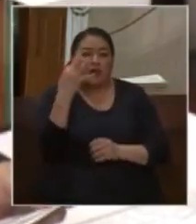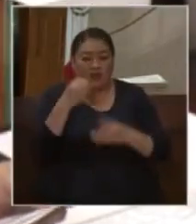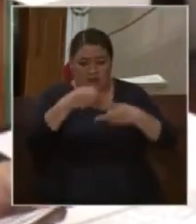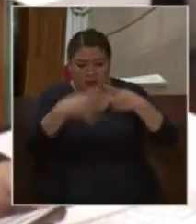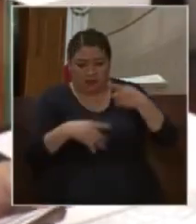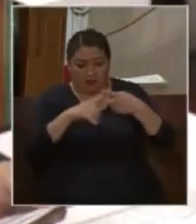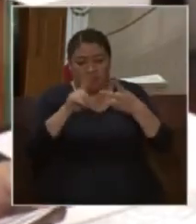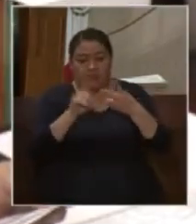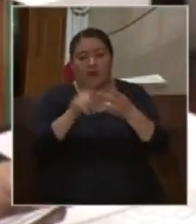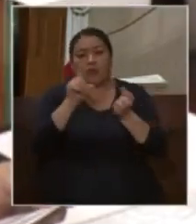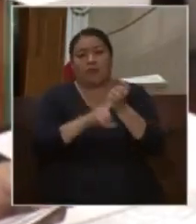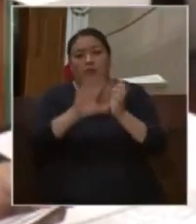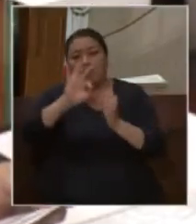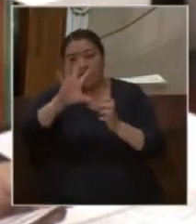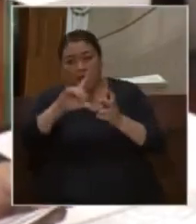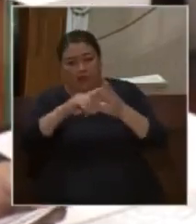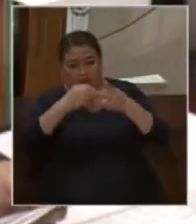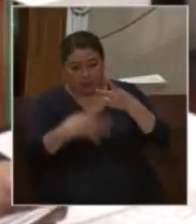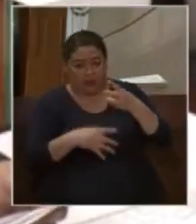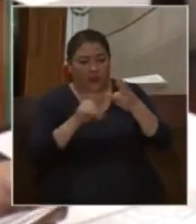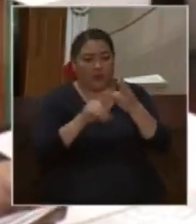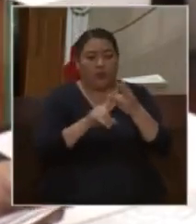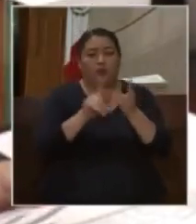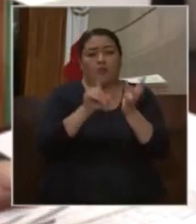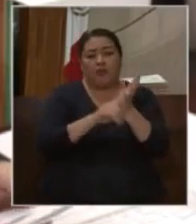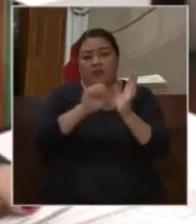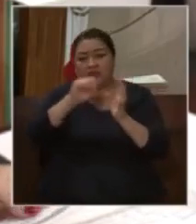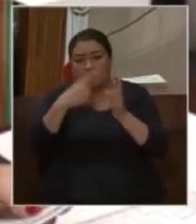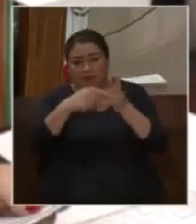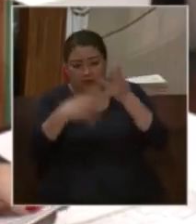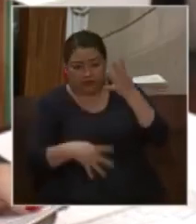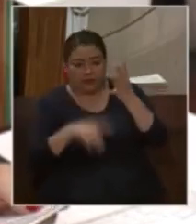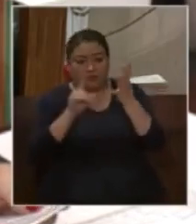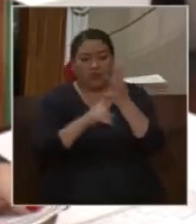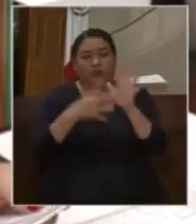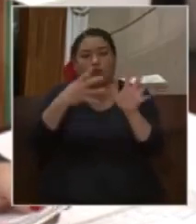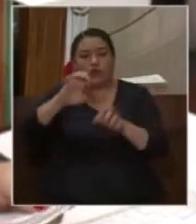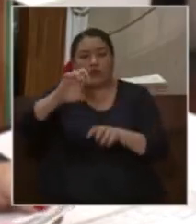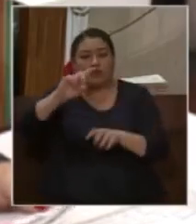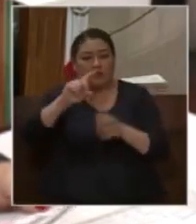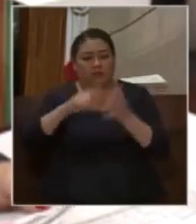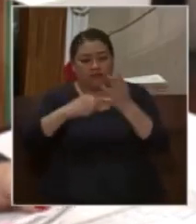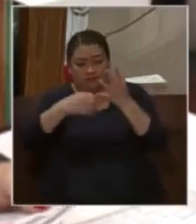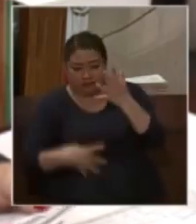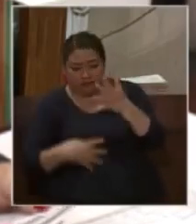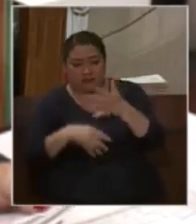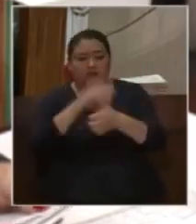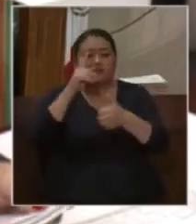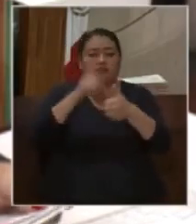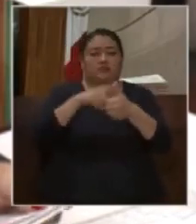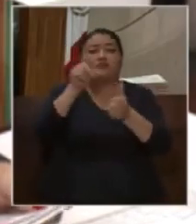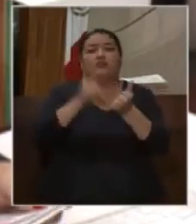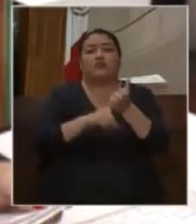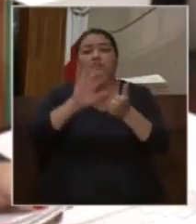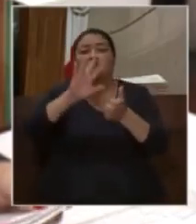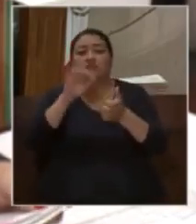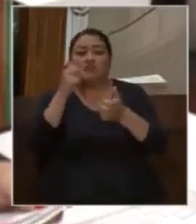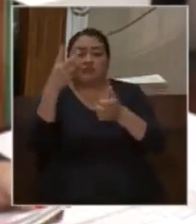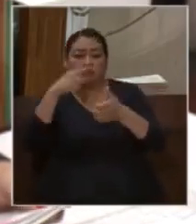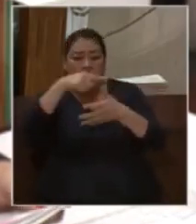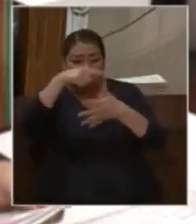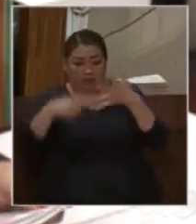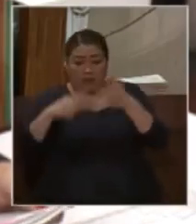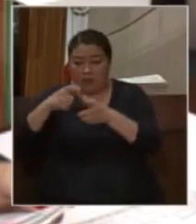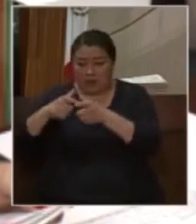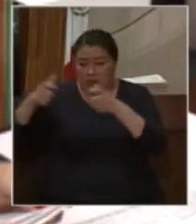su acumulado, 1045 y su acumulado, 1061 y su acumulado, 930 y acumulados, así como el 1052